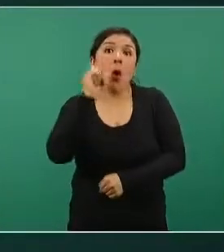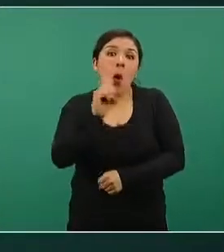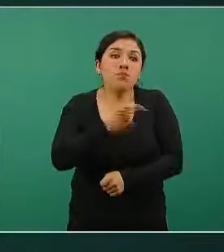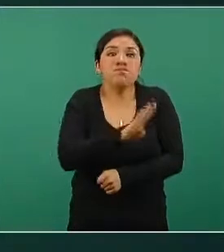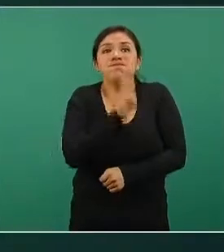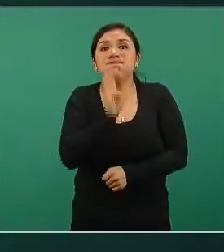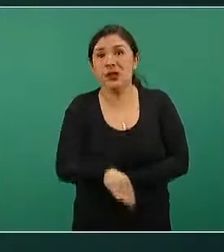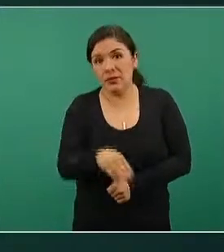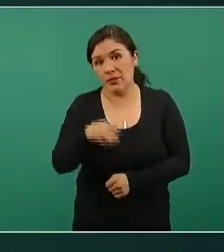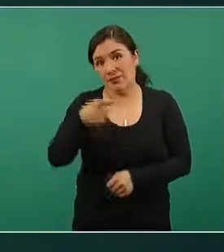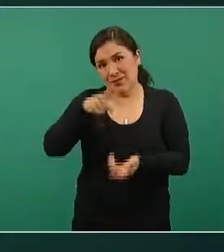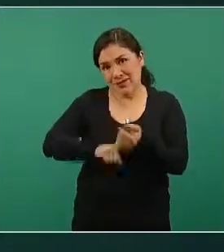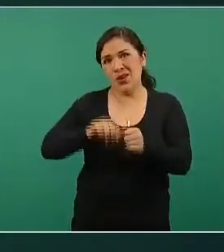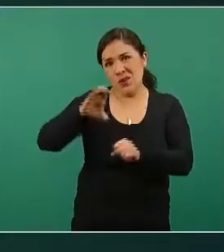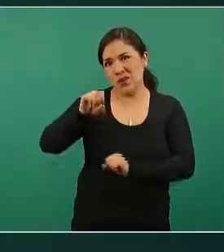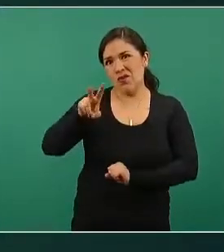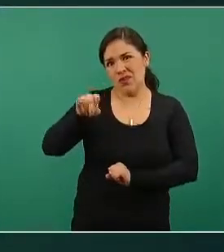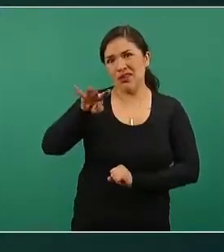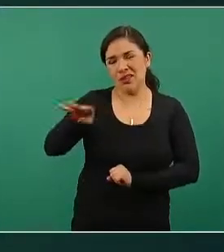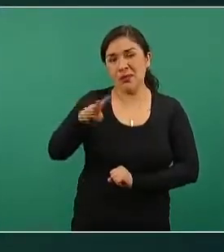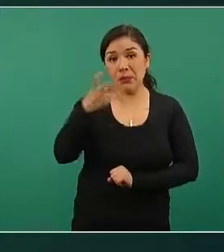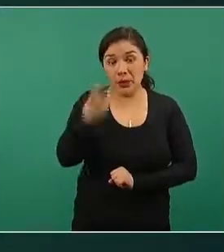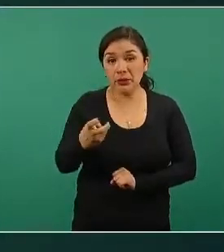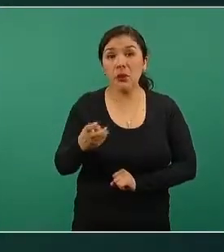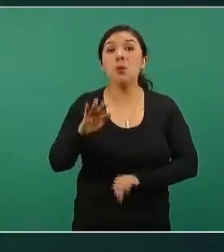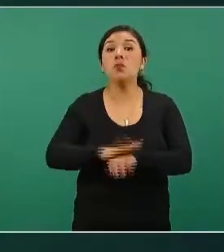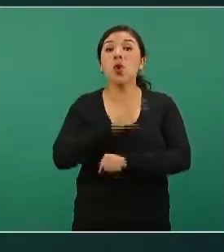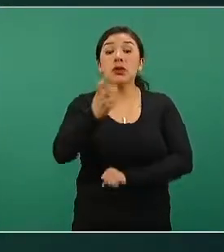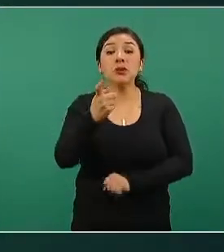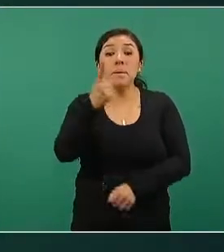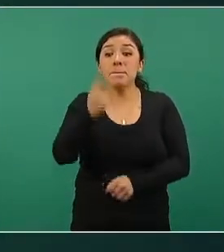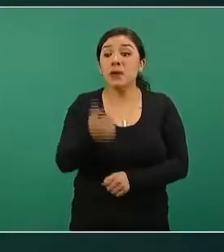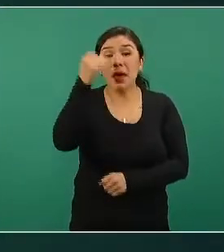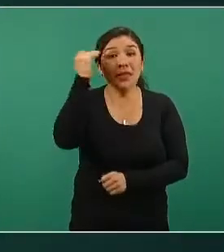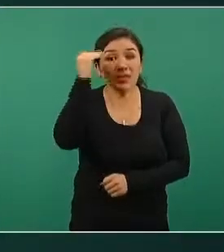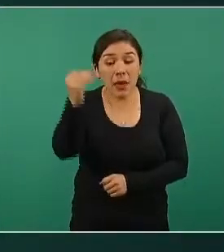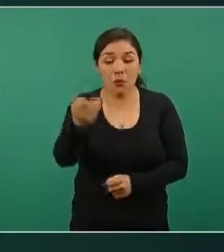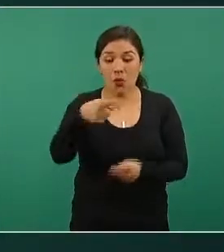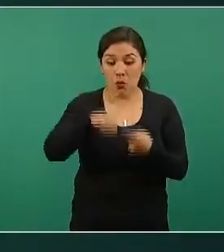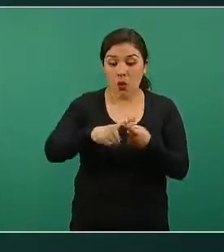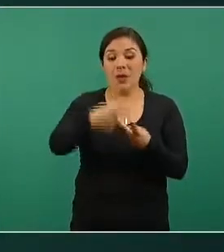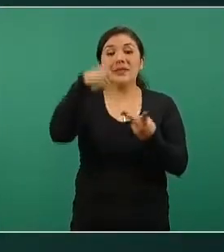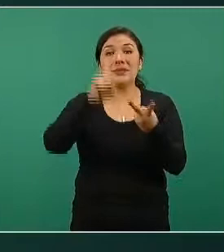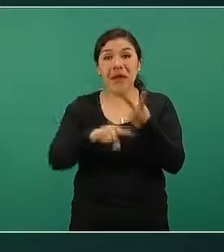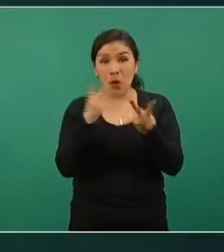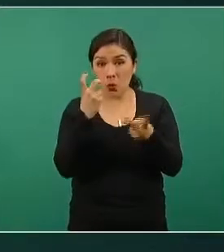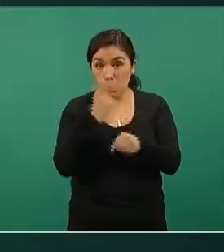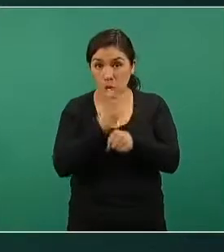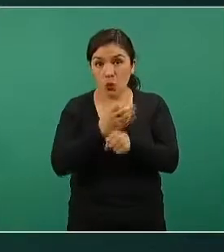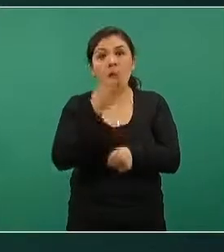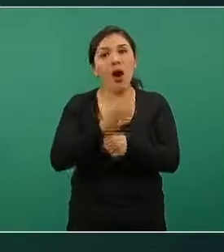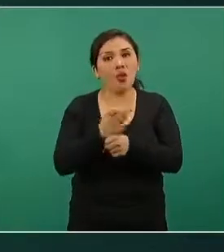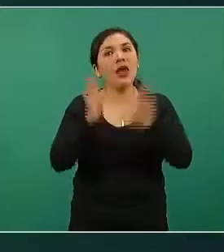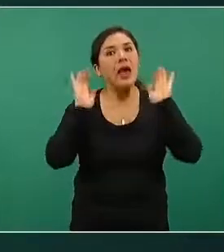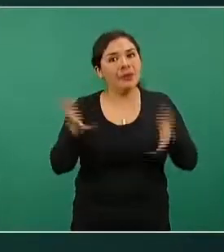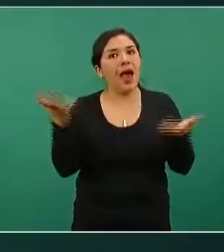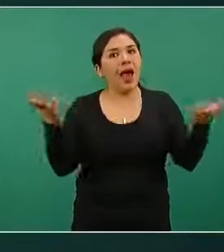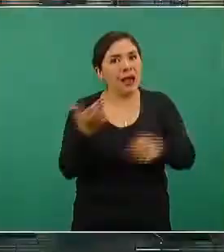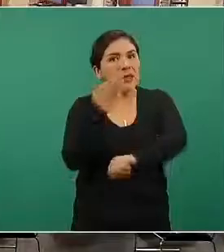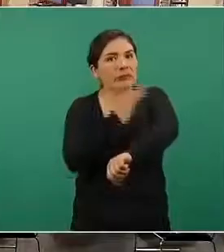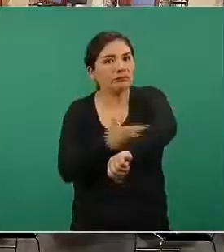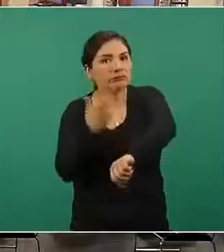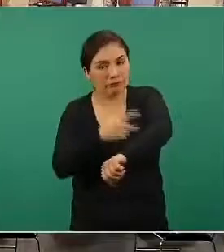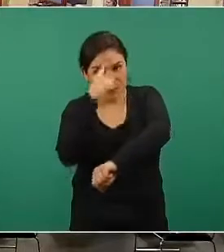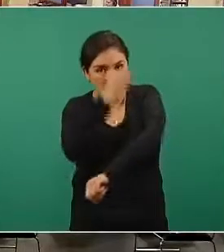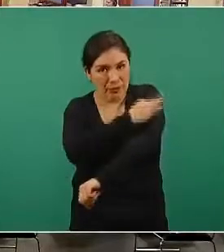la COVID-19. Es por eso que la etapa 1 y la etapa 2 ya están en proceso. La